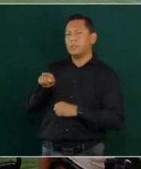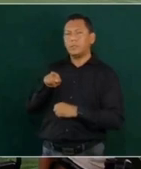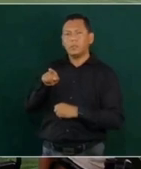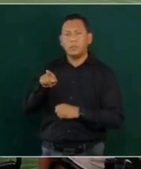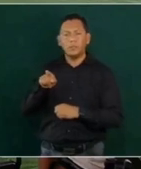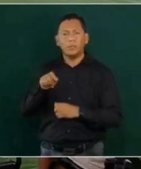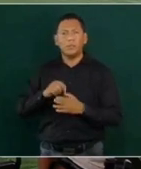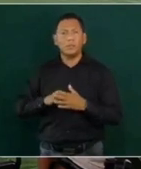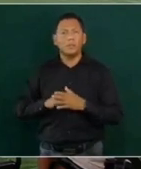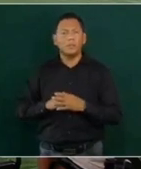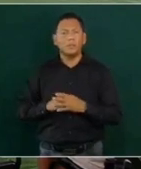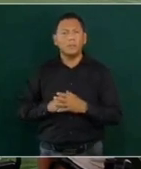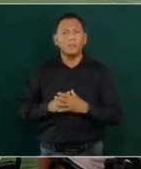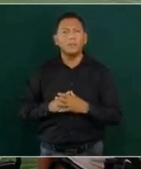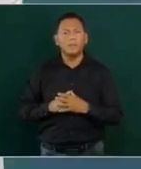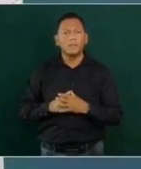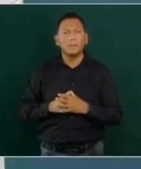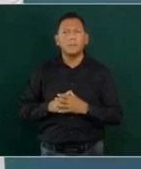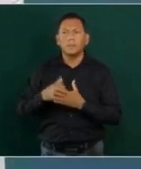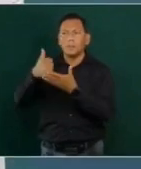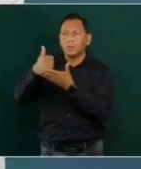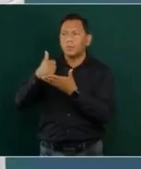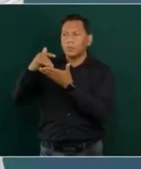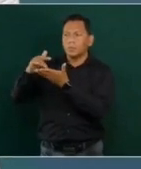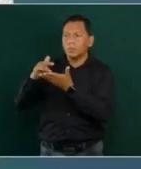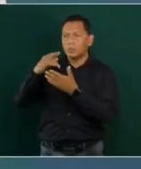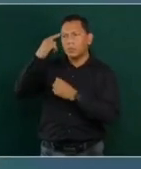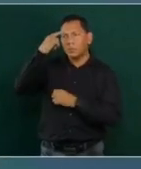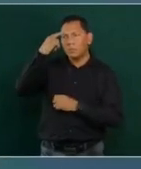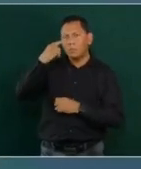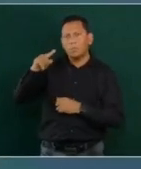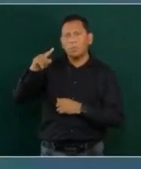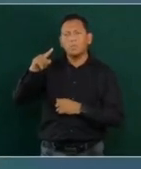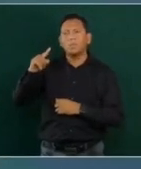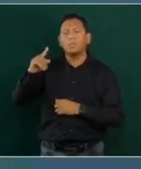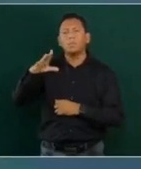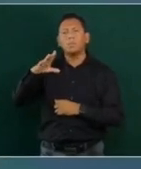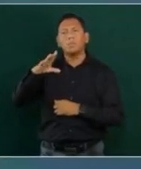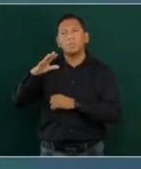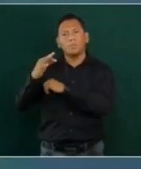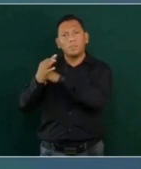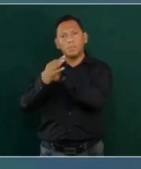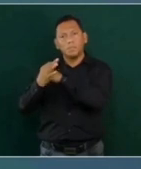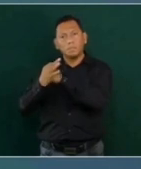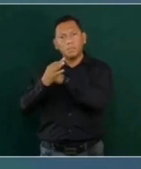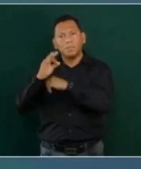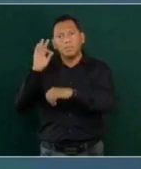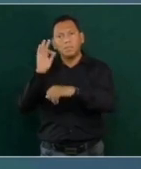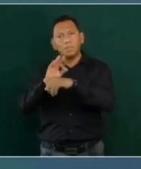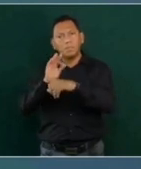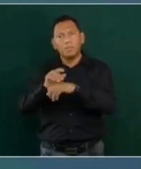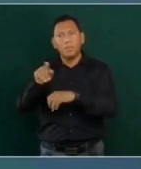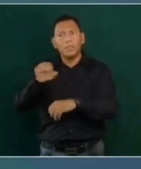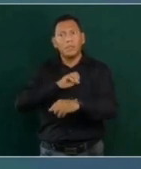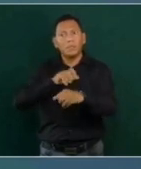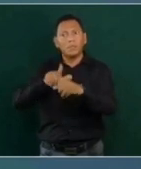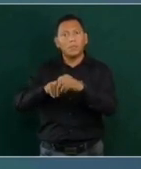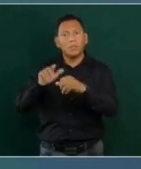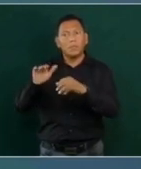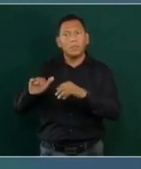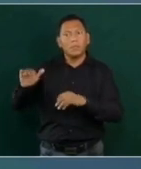están apoyándonos para contar con médicos, con especialistas, como es el caso